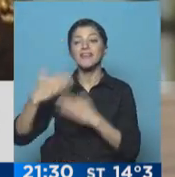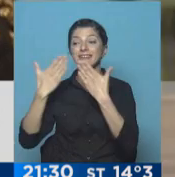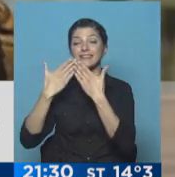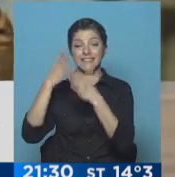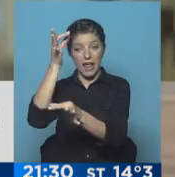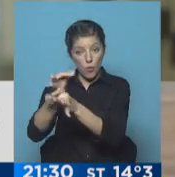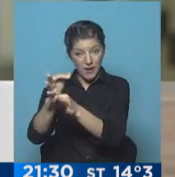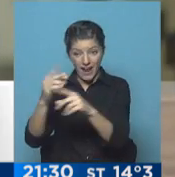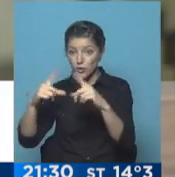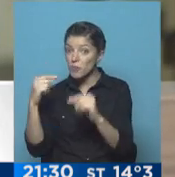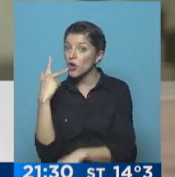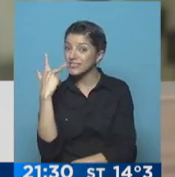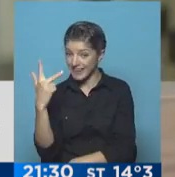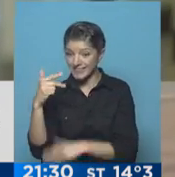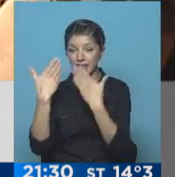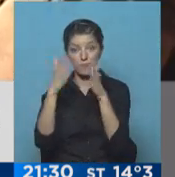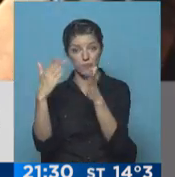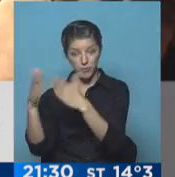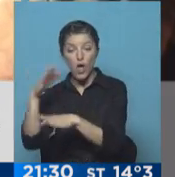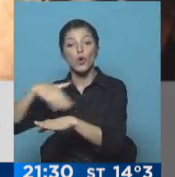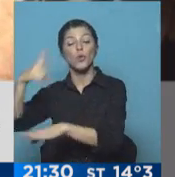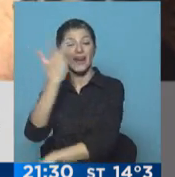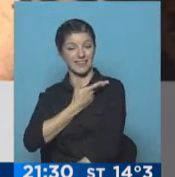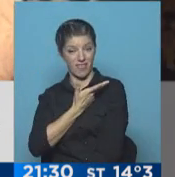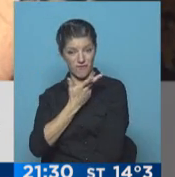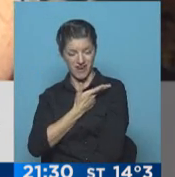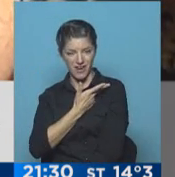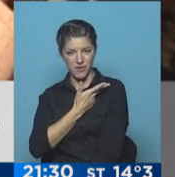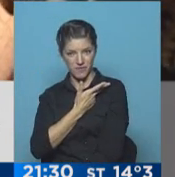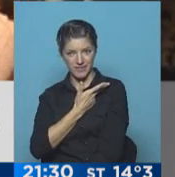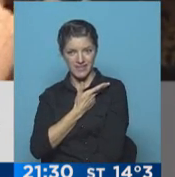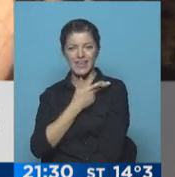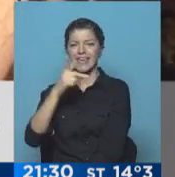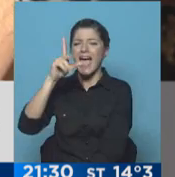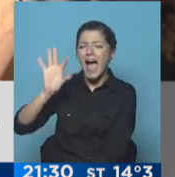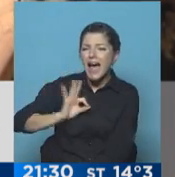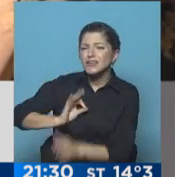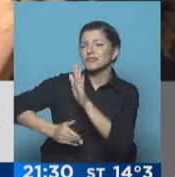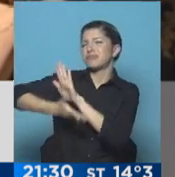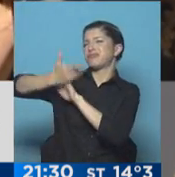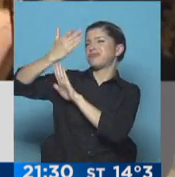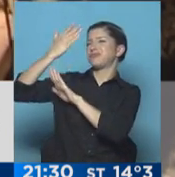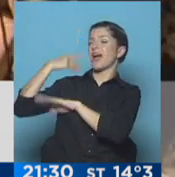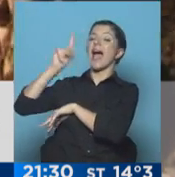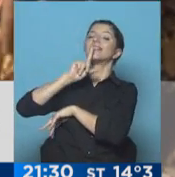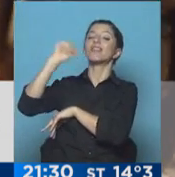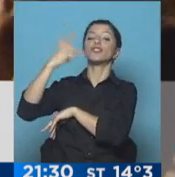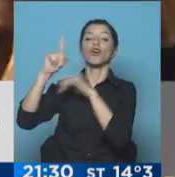escuela en Altos de Podestá, en 3 de febrero, donde hace décadas había una tosquera.